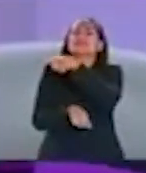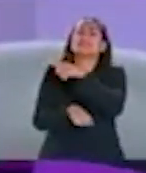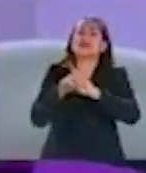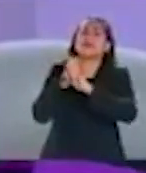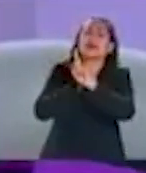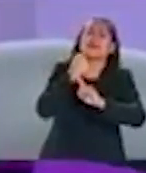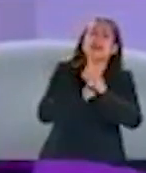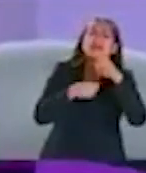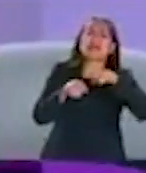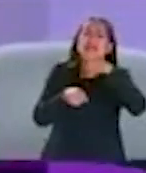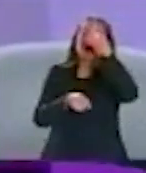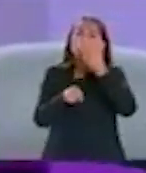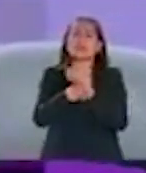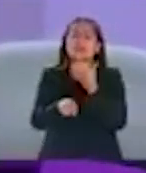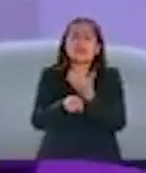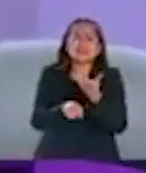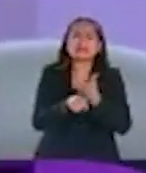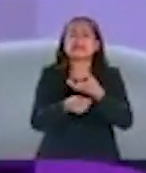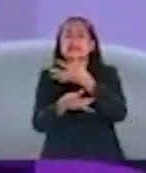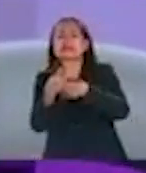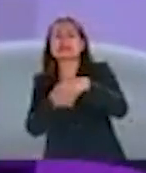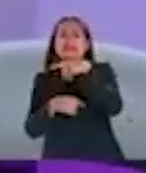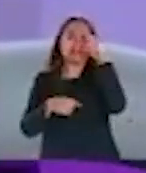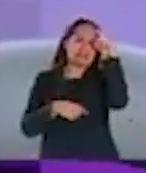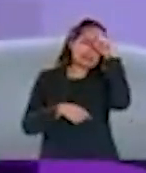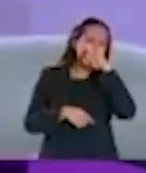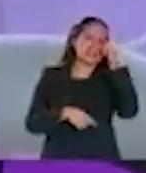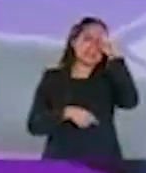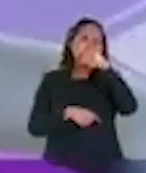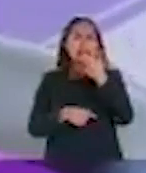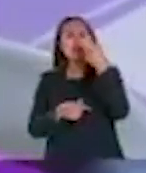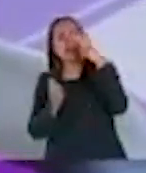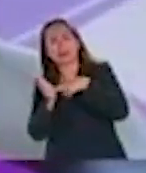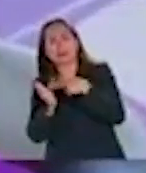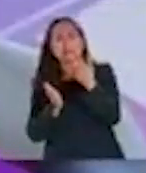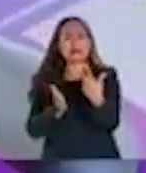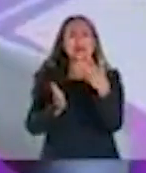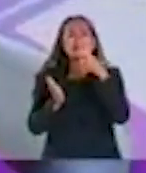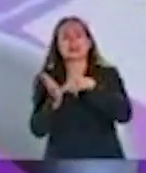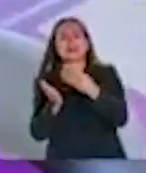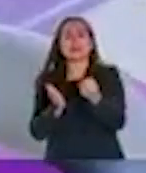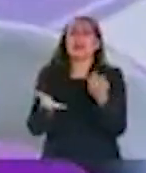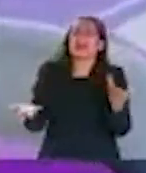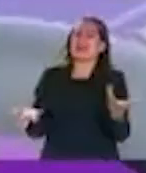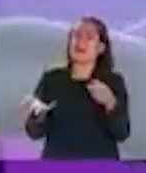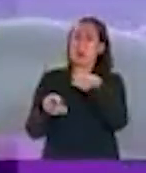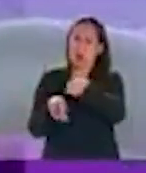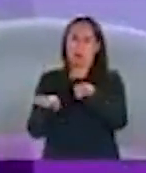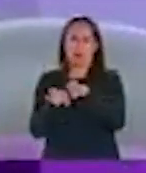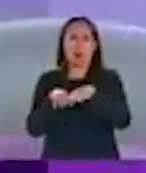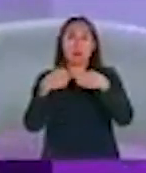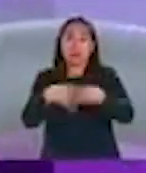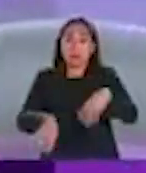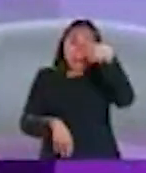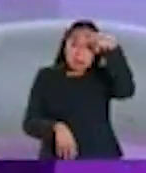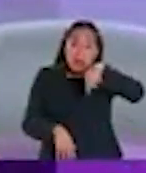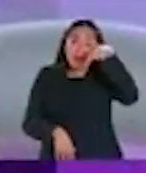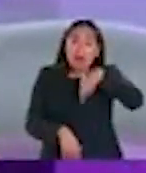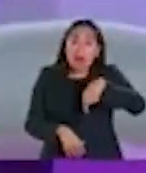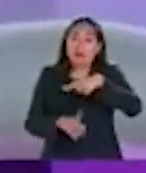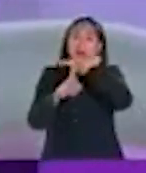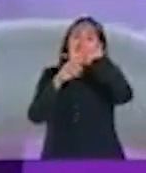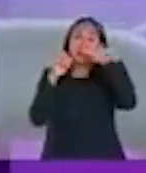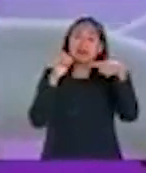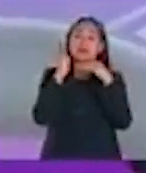eeuu en 2008 2009 aqui en mexico se perdieron medio millón de empleos